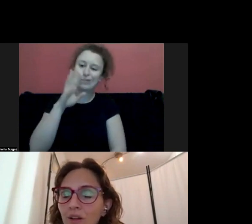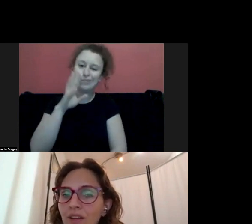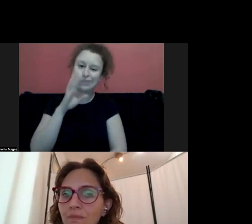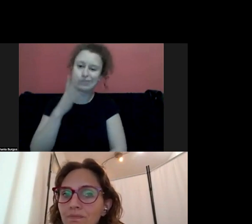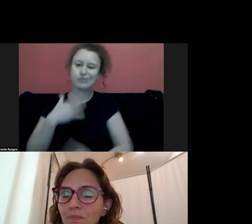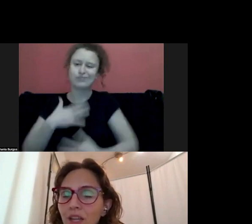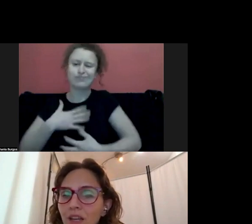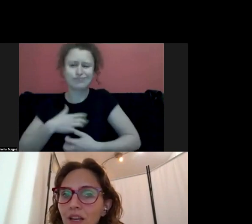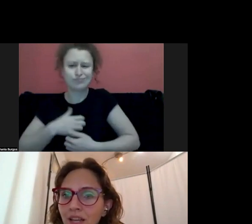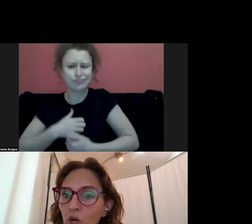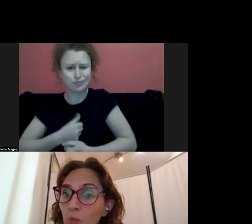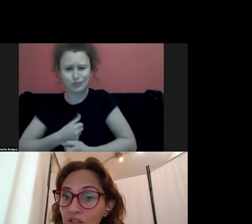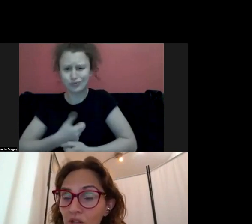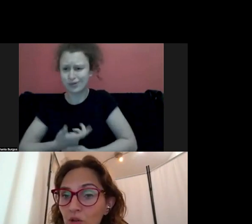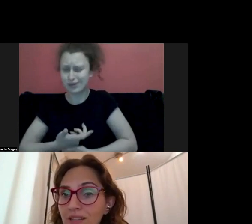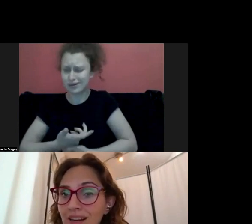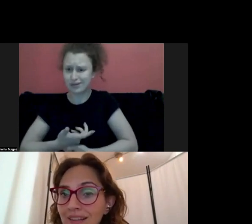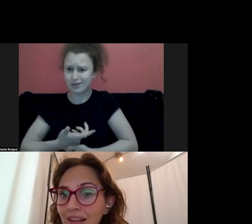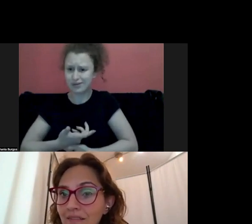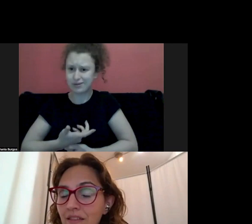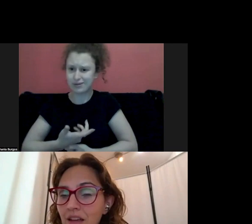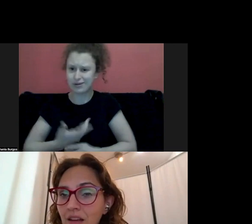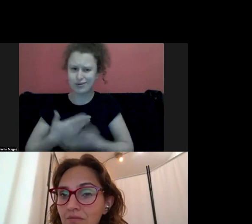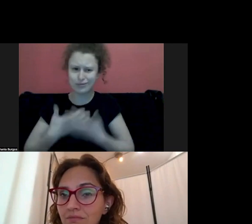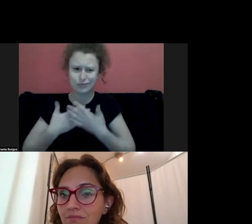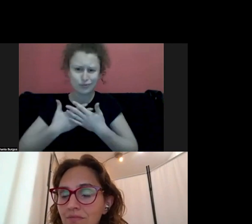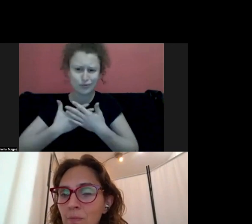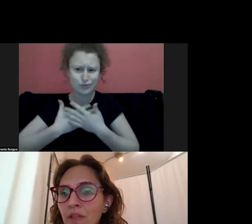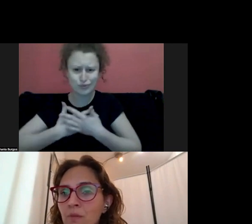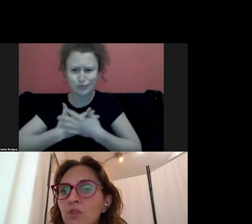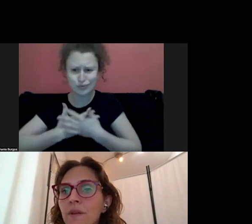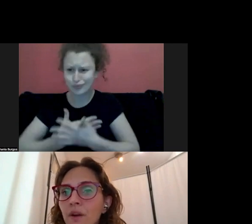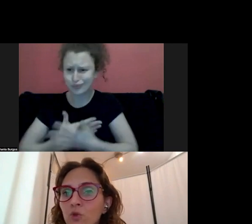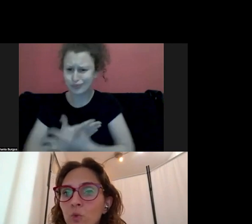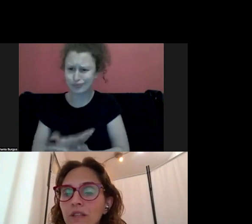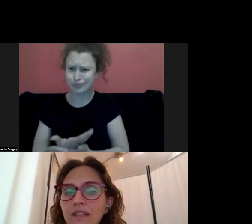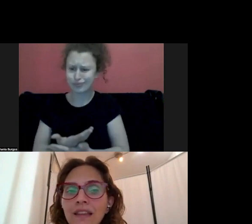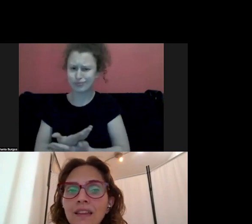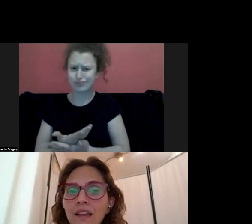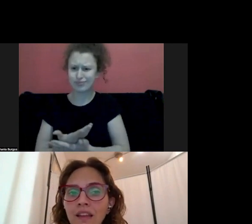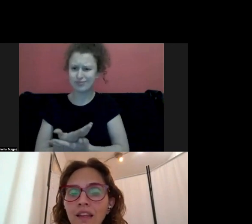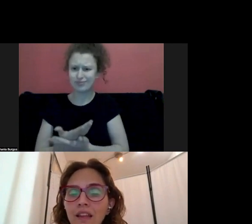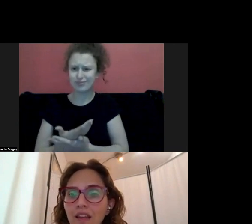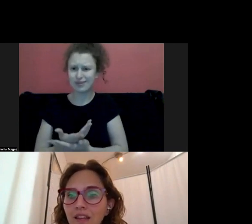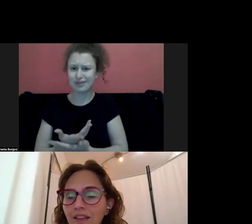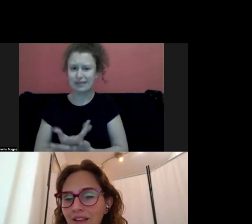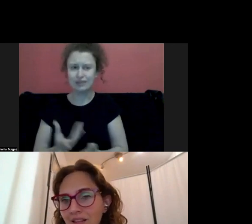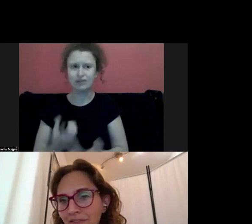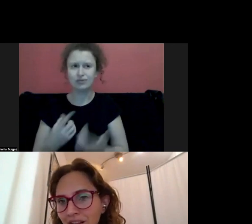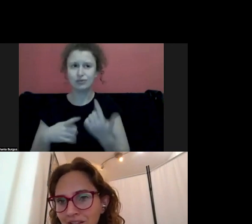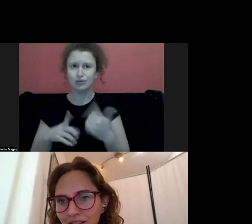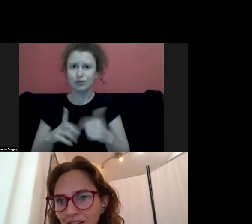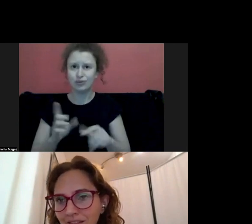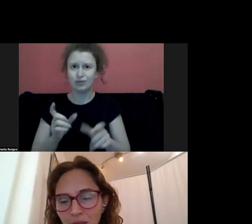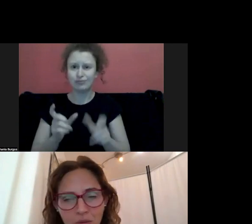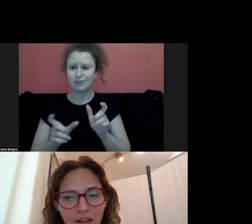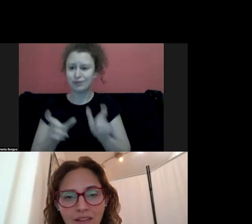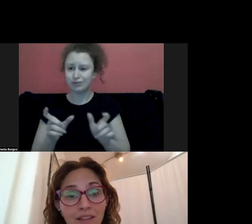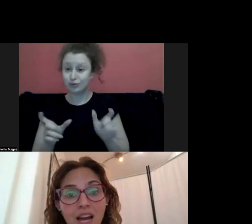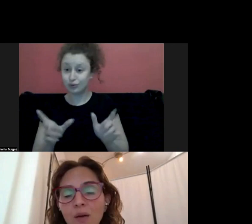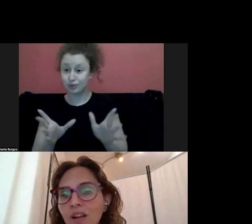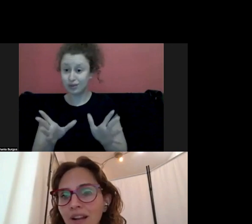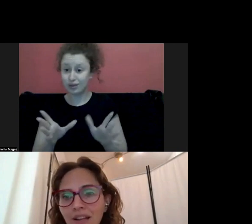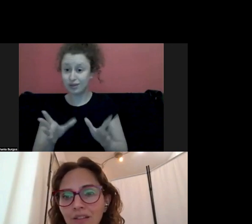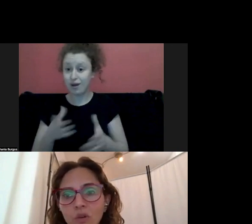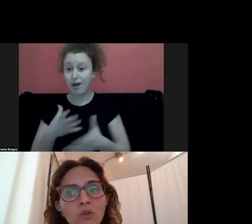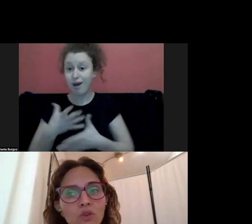para que como asesoras de lactancia empecemos a darnos cuenta de que esa frase tan típica de